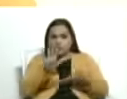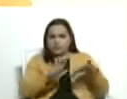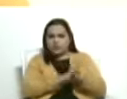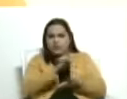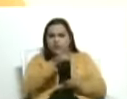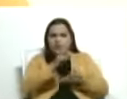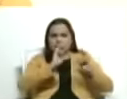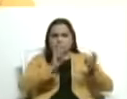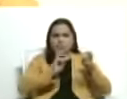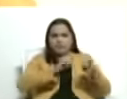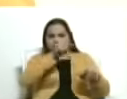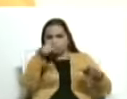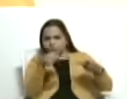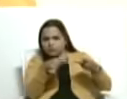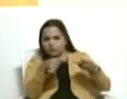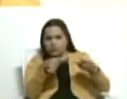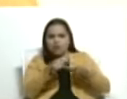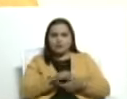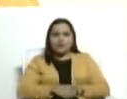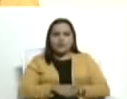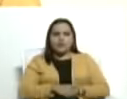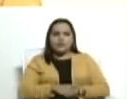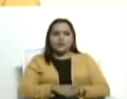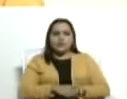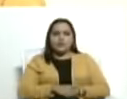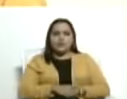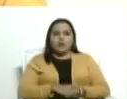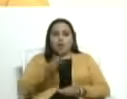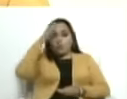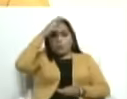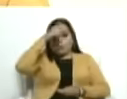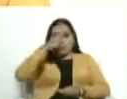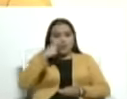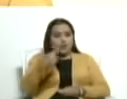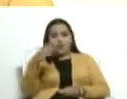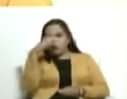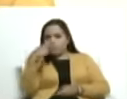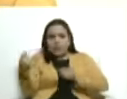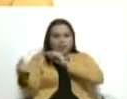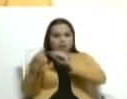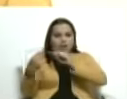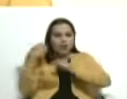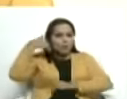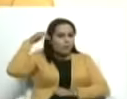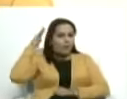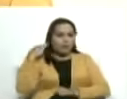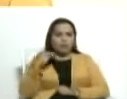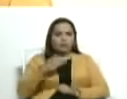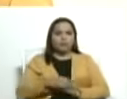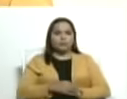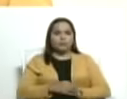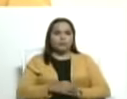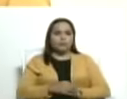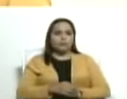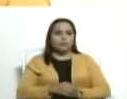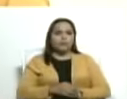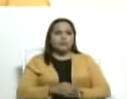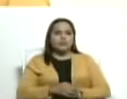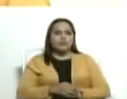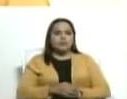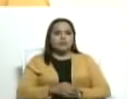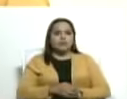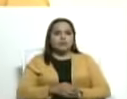acusaciones? Manuel Rosales confirmó que no tiene diálogo con María Corina Machado. Ella, además,